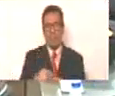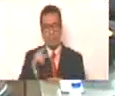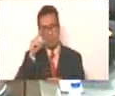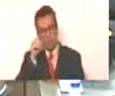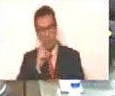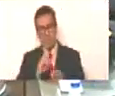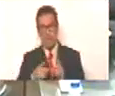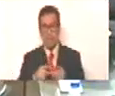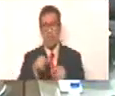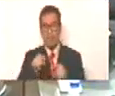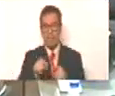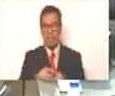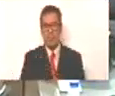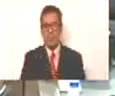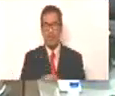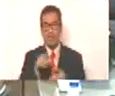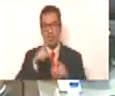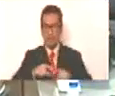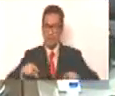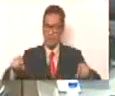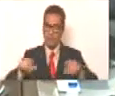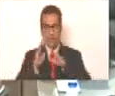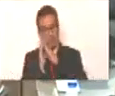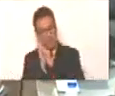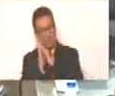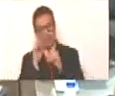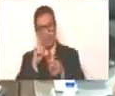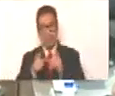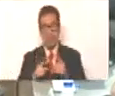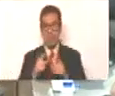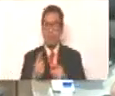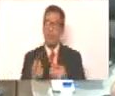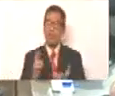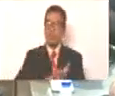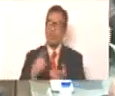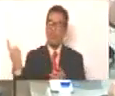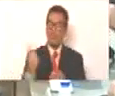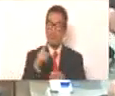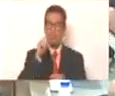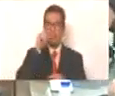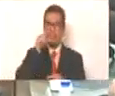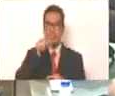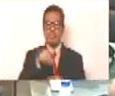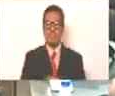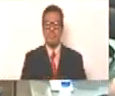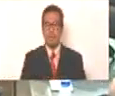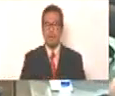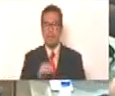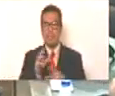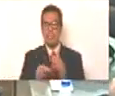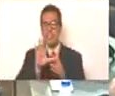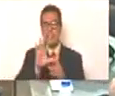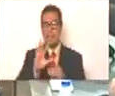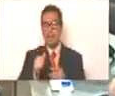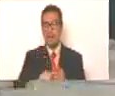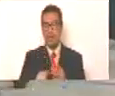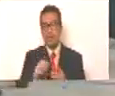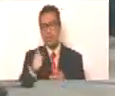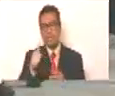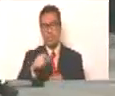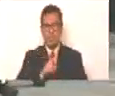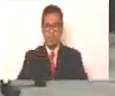cuelga su chinchorro y duerme, pero luego se incorpora. Pero aquí son 5, 10 minutos, y entonces yo tuve